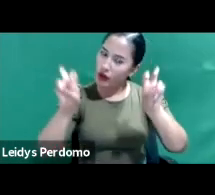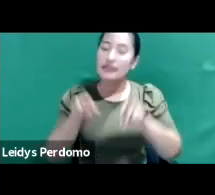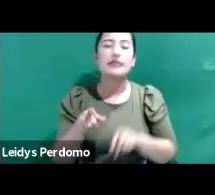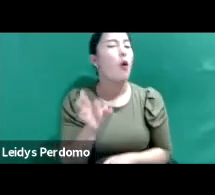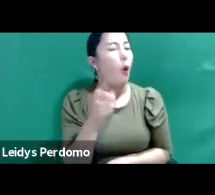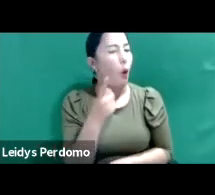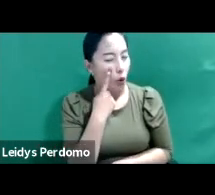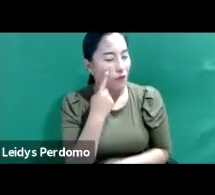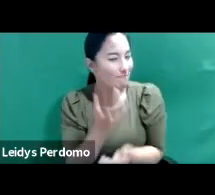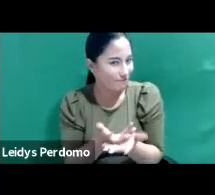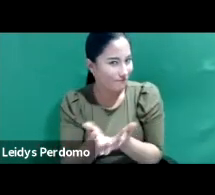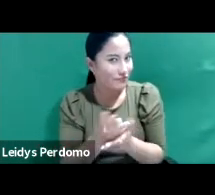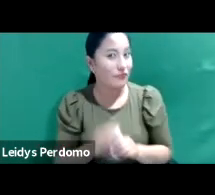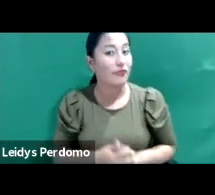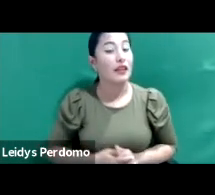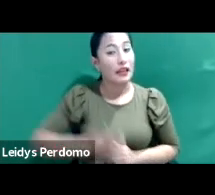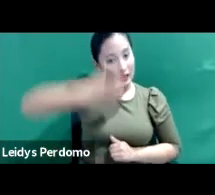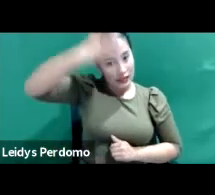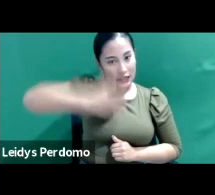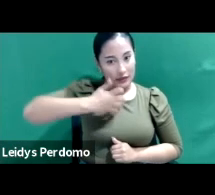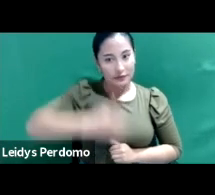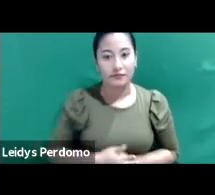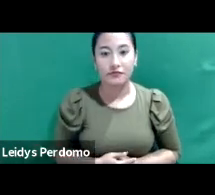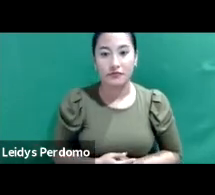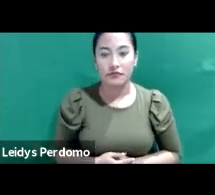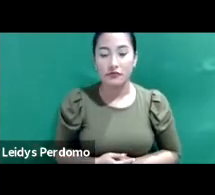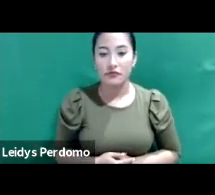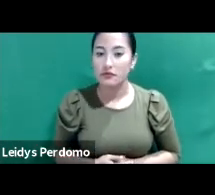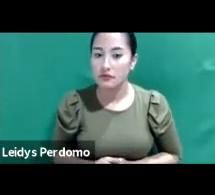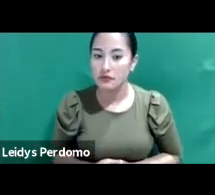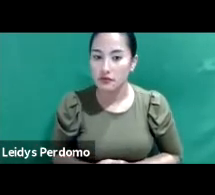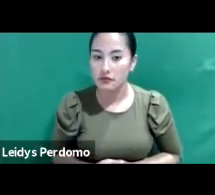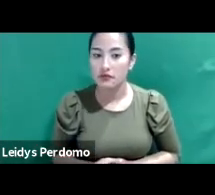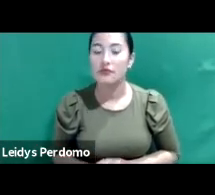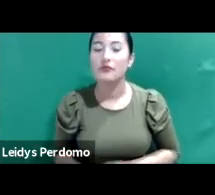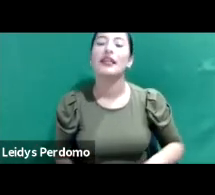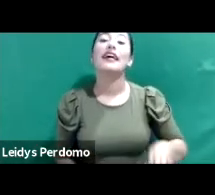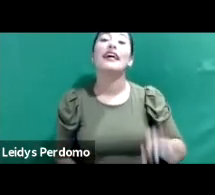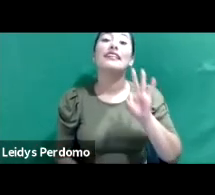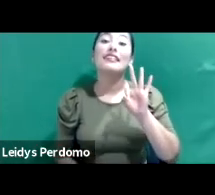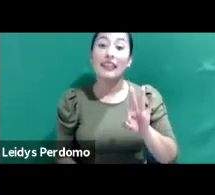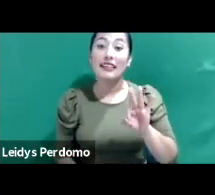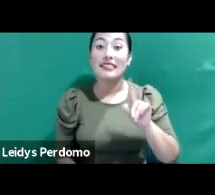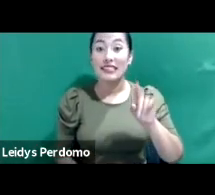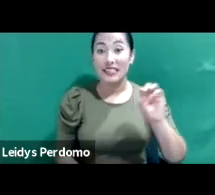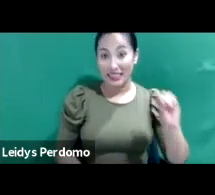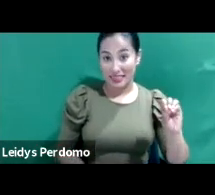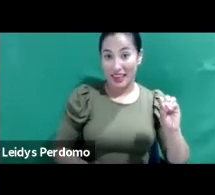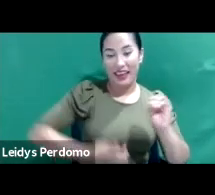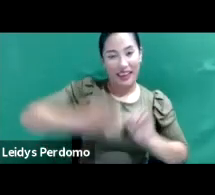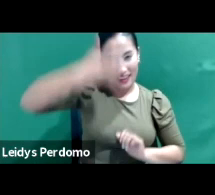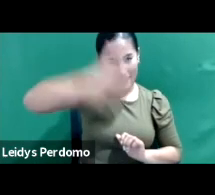tenemos que tener una evaluación 360. Estas evaluaciones 360 se logran gracias a